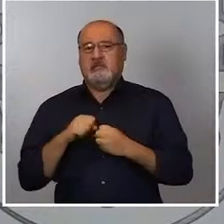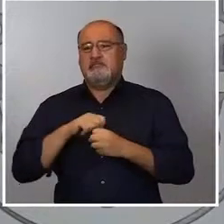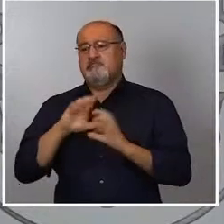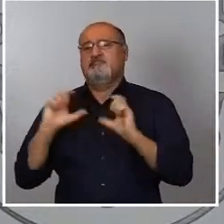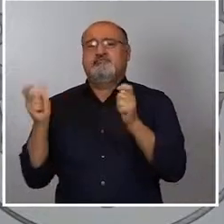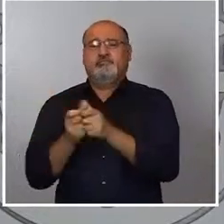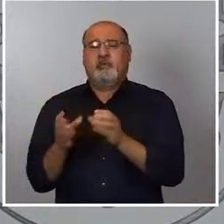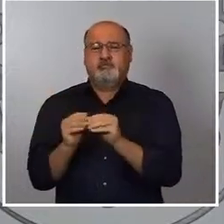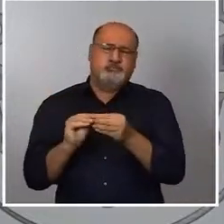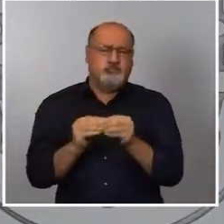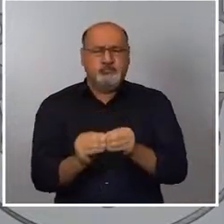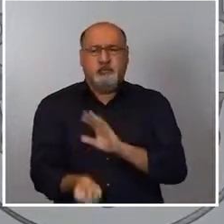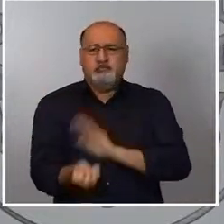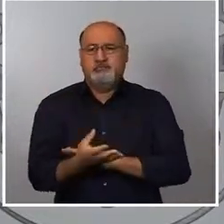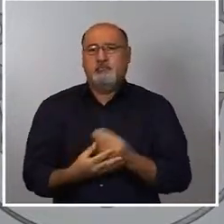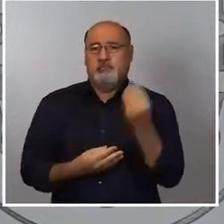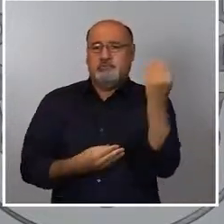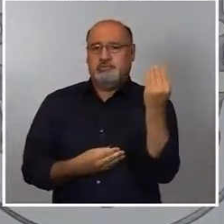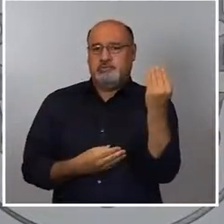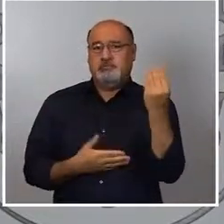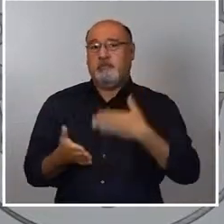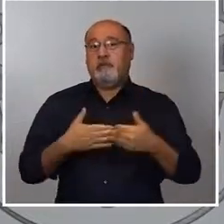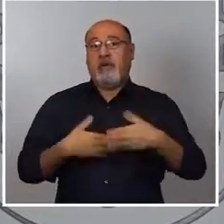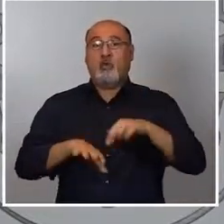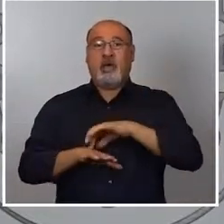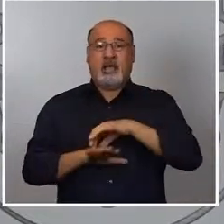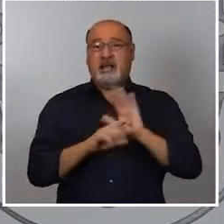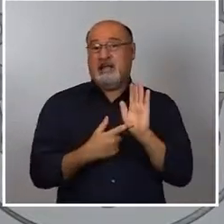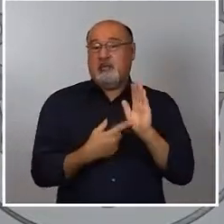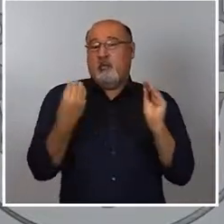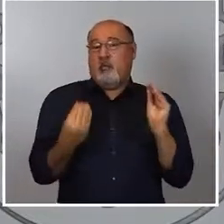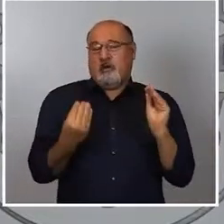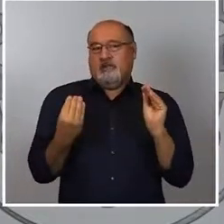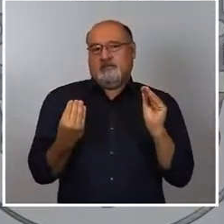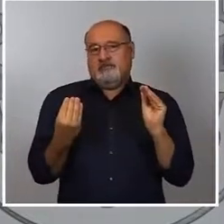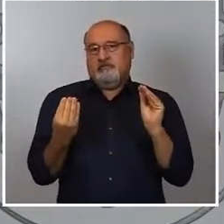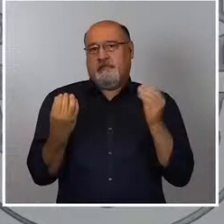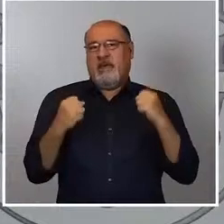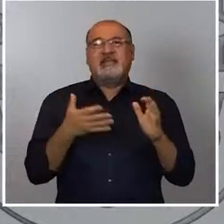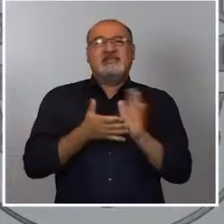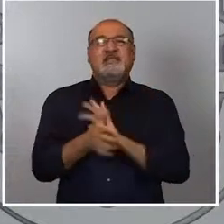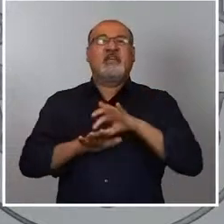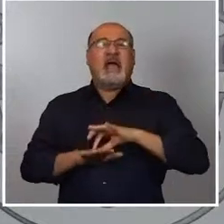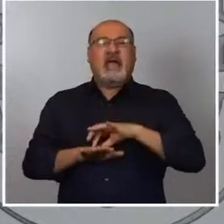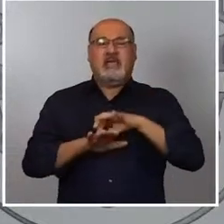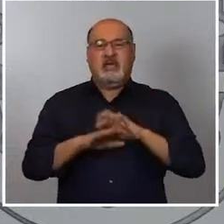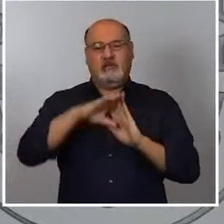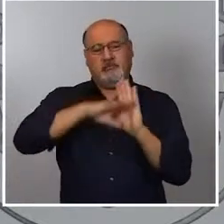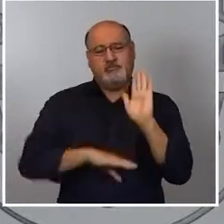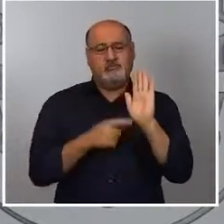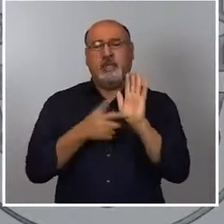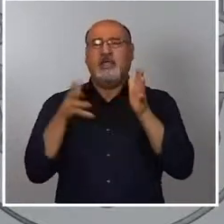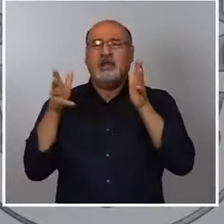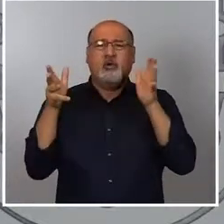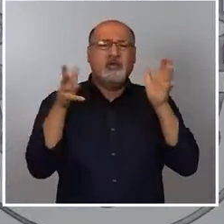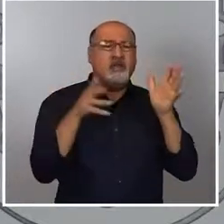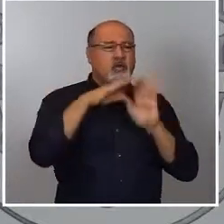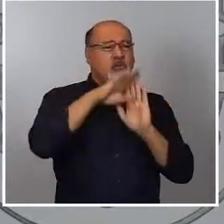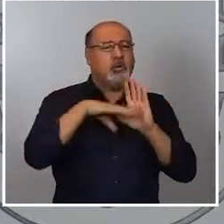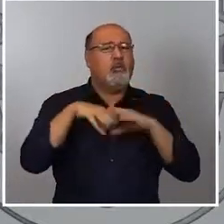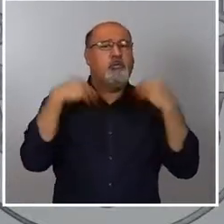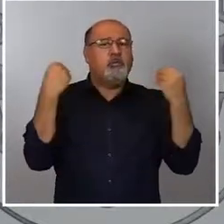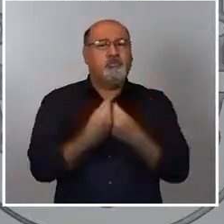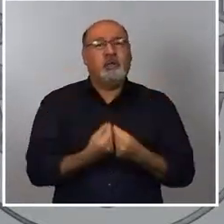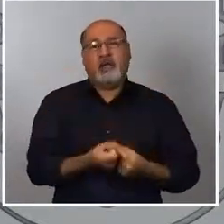buenas prácticas un manual que lo que viene a ser es una guía una guía que ofrece un conjunto de recomendaciones sobre los medicamentos a